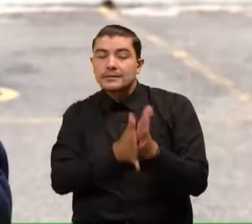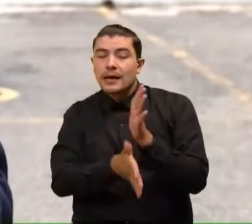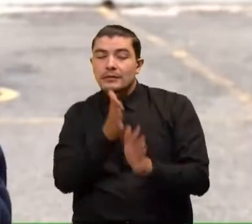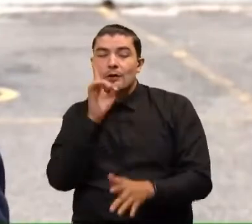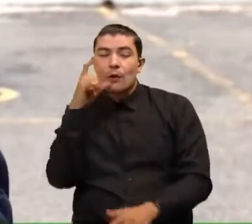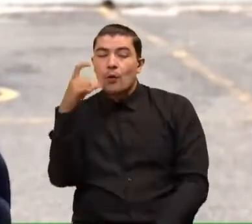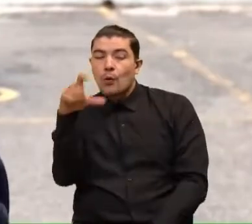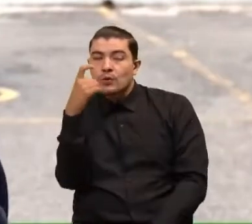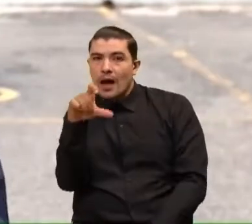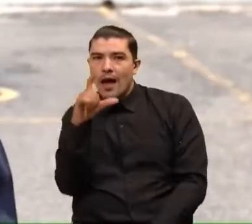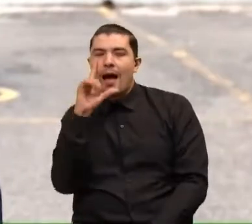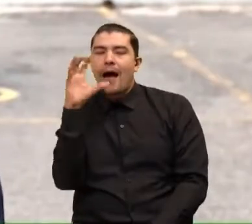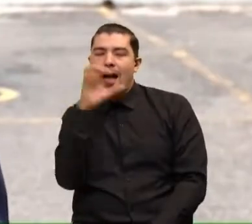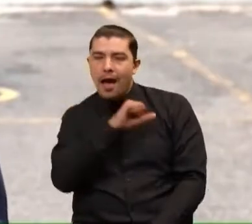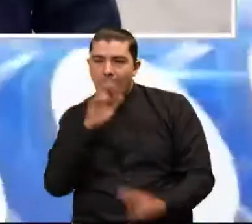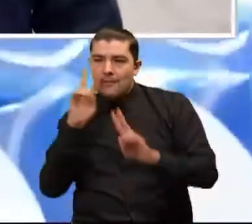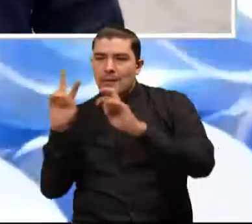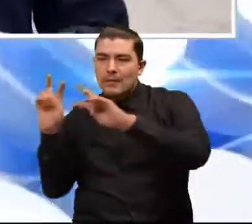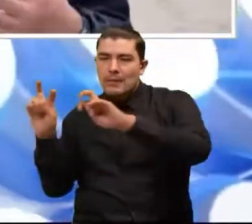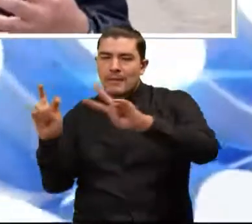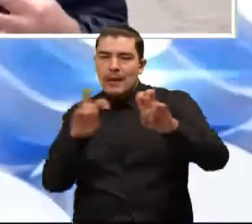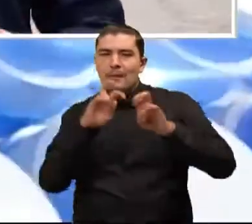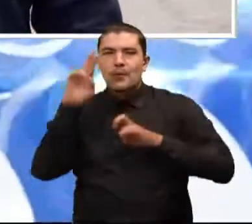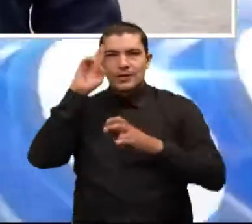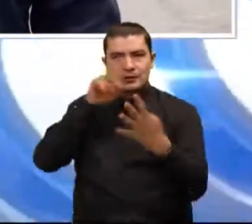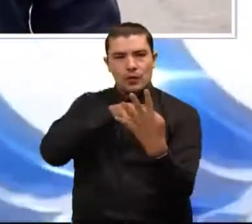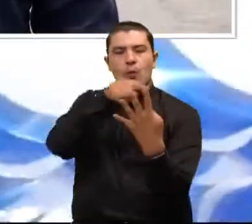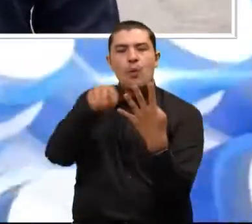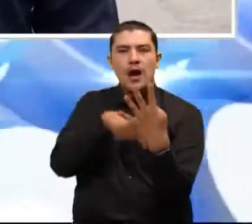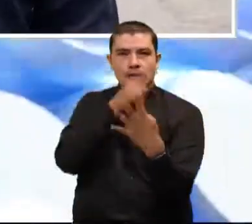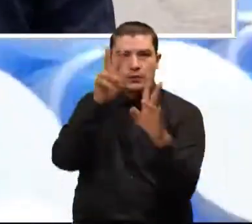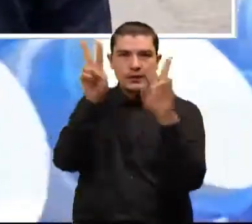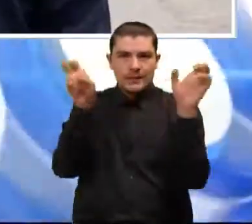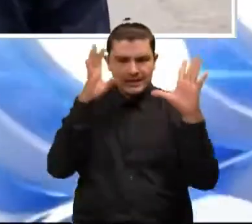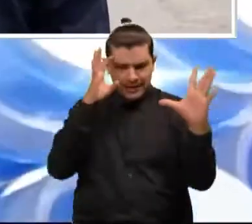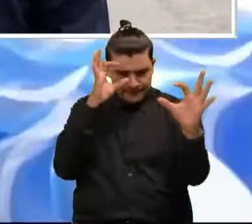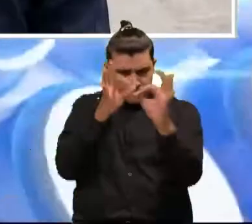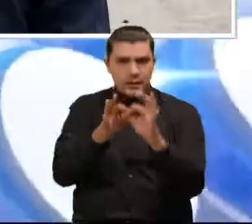tema de comercio y lo que significa para la ciudad y para todo Colombia.